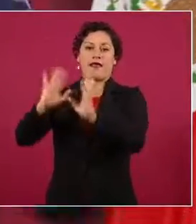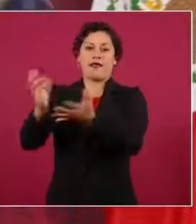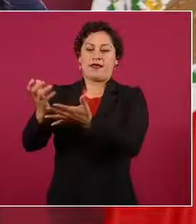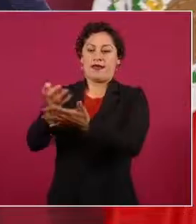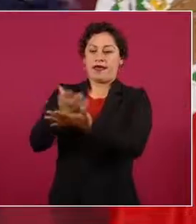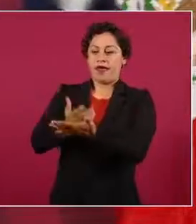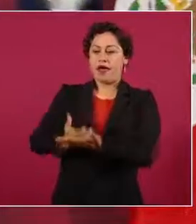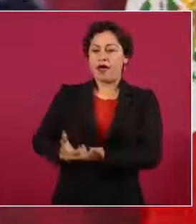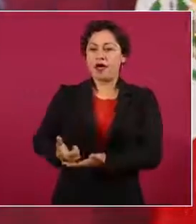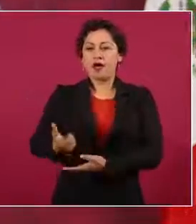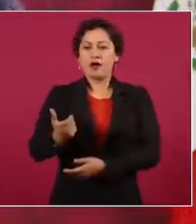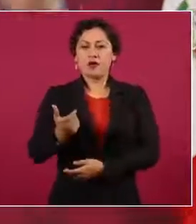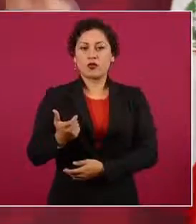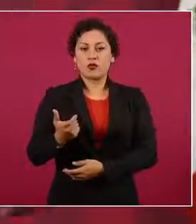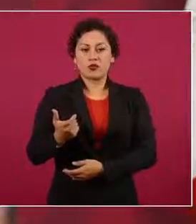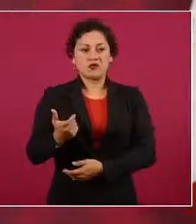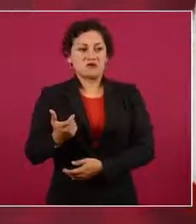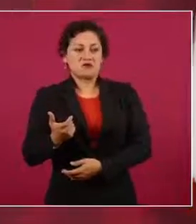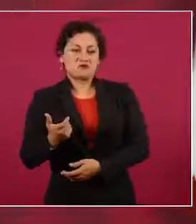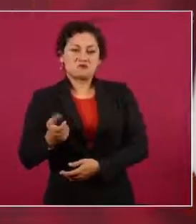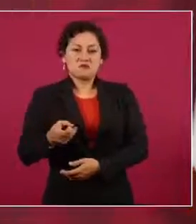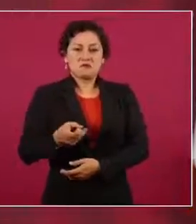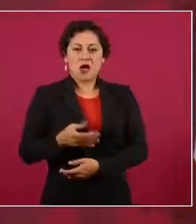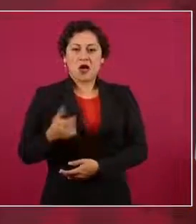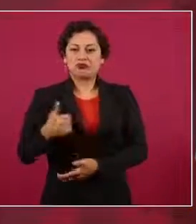ya se sienten superiores